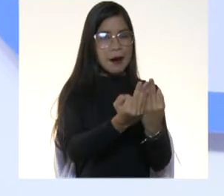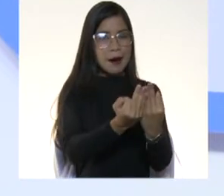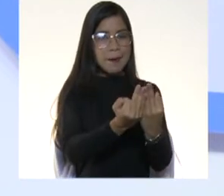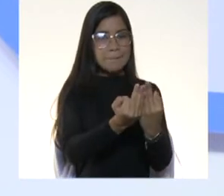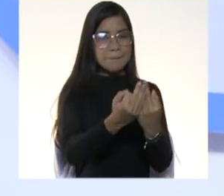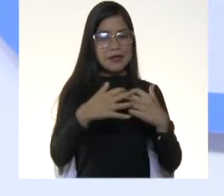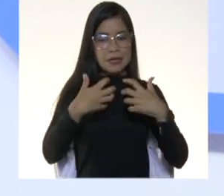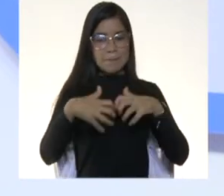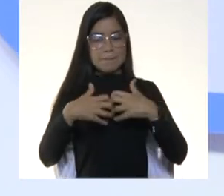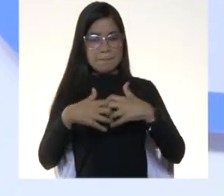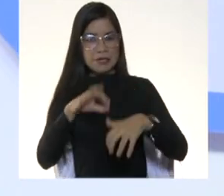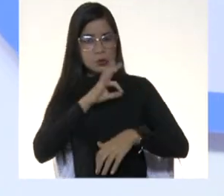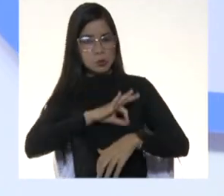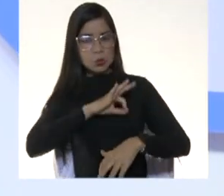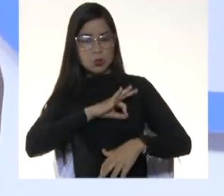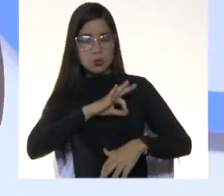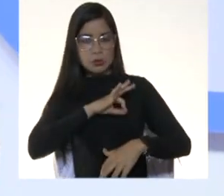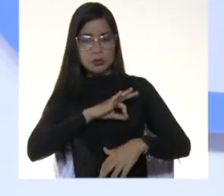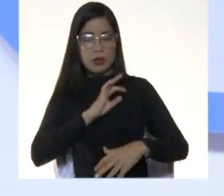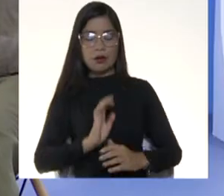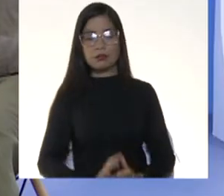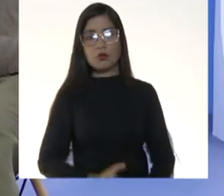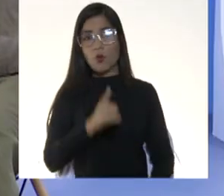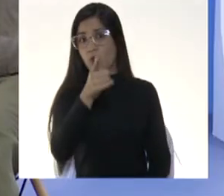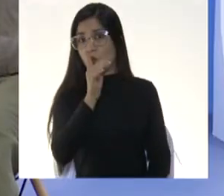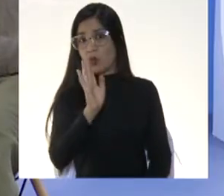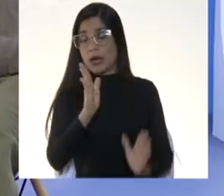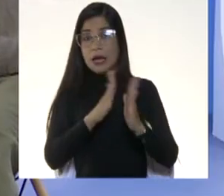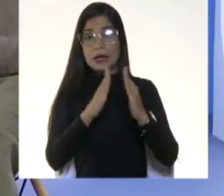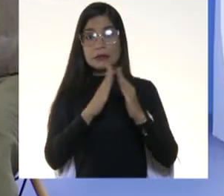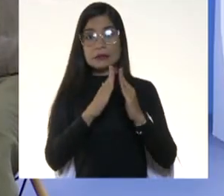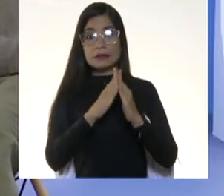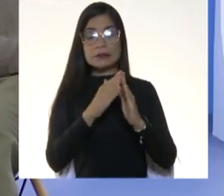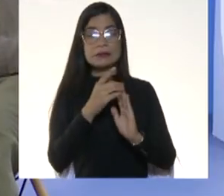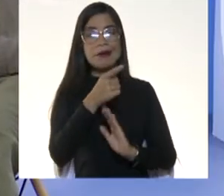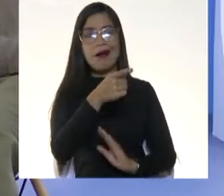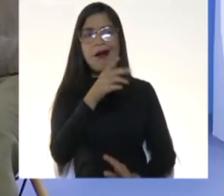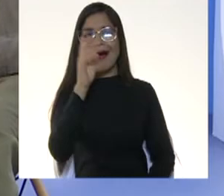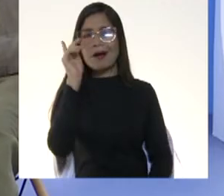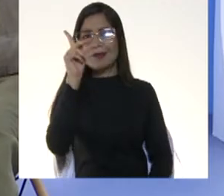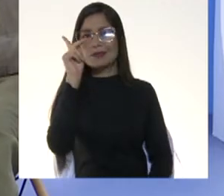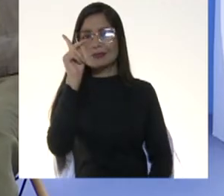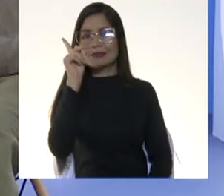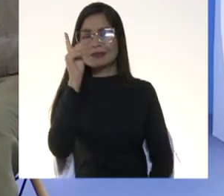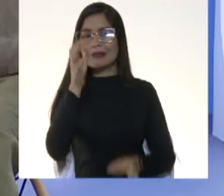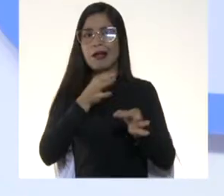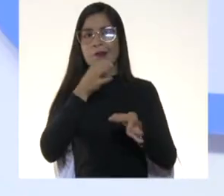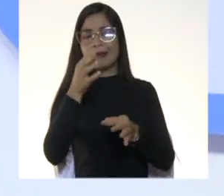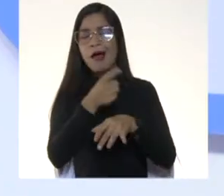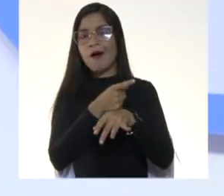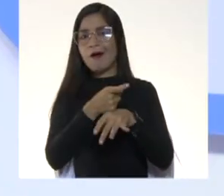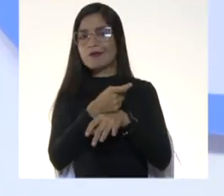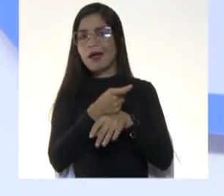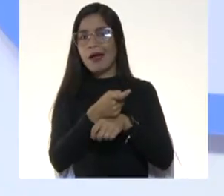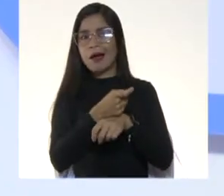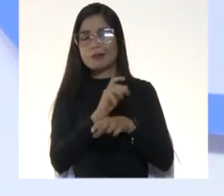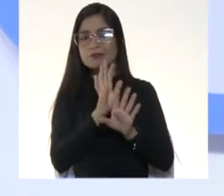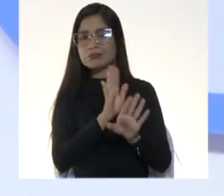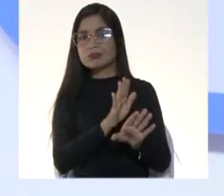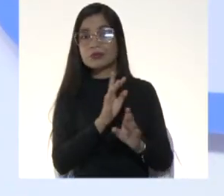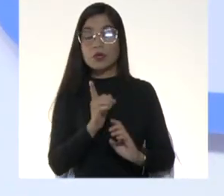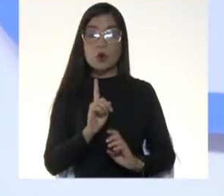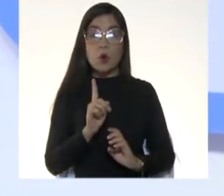propiedad social. Y ustedes me dirán allá en casa, no, el profesor Reinaldo se puso a hablar de esas cosas del gobierno y eso. Muchachos, pero es que si